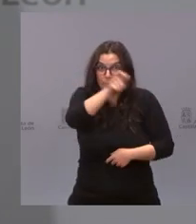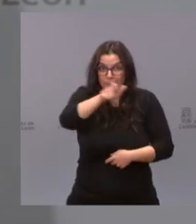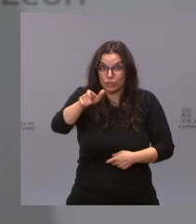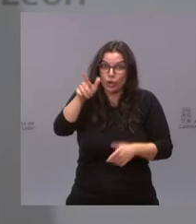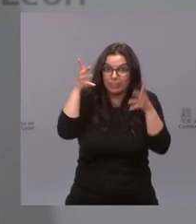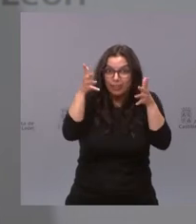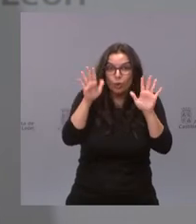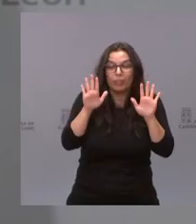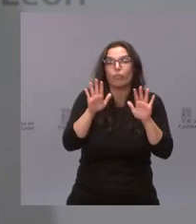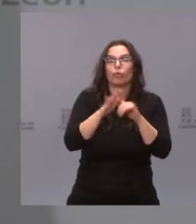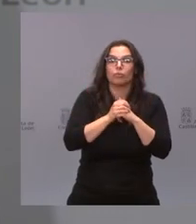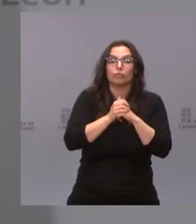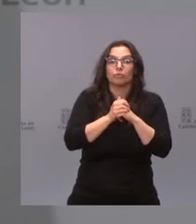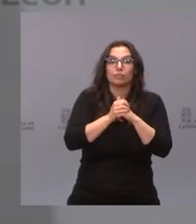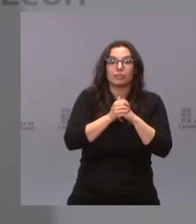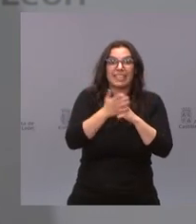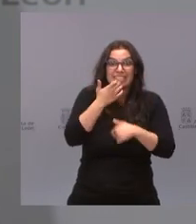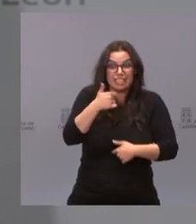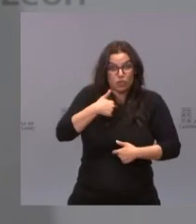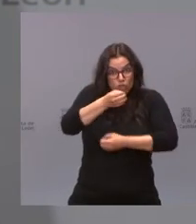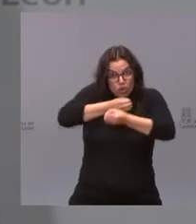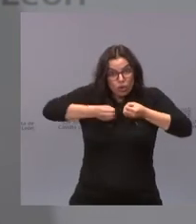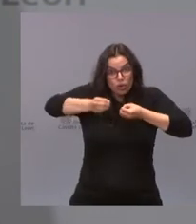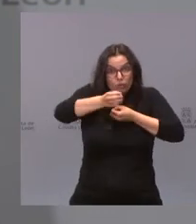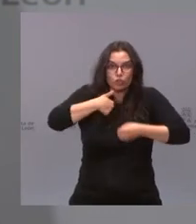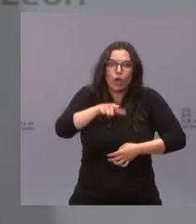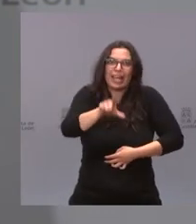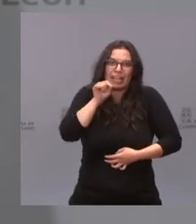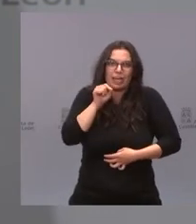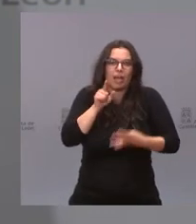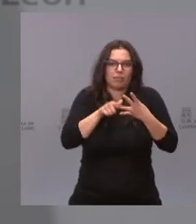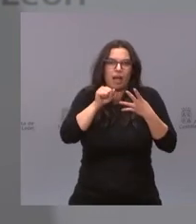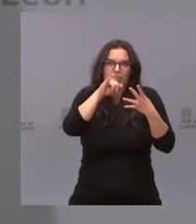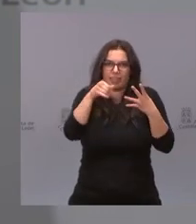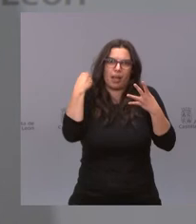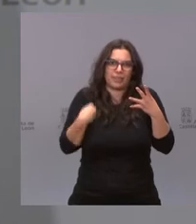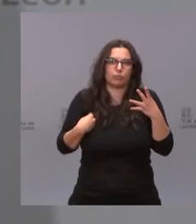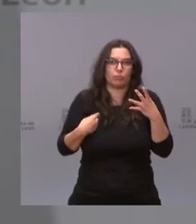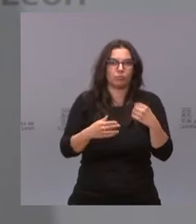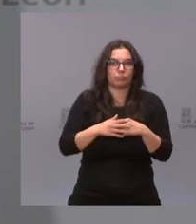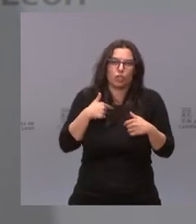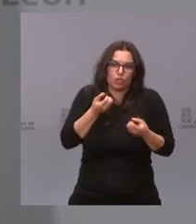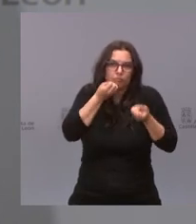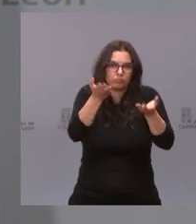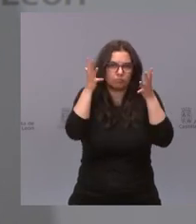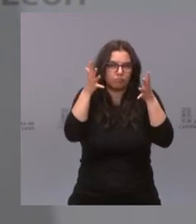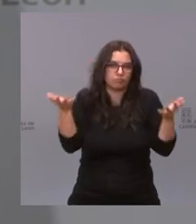es, si yo fuera usted, yo elegiría esto. Y eso es lo que hago.